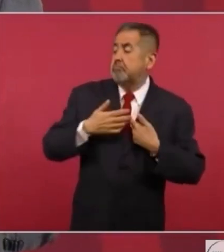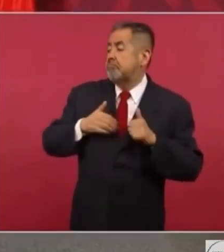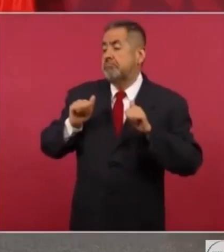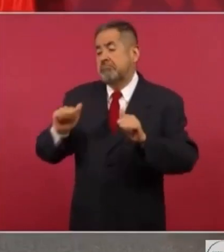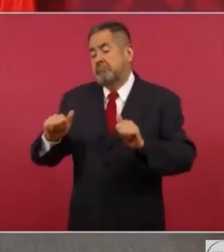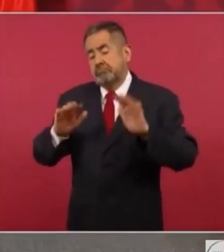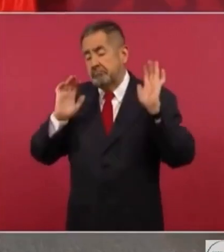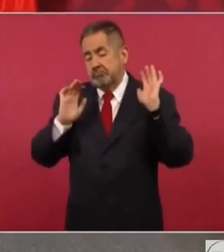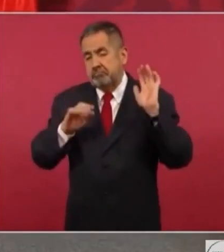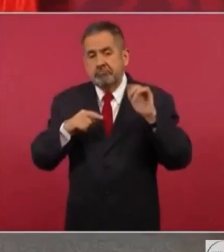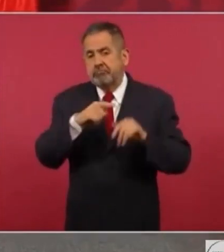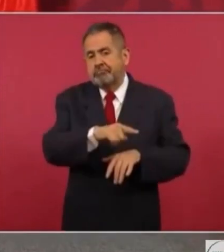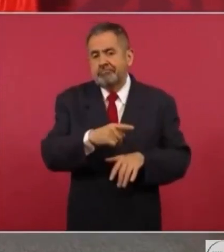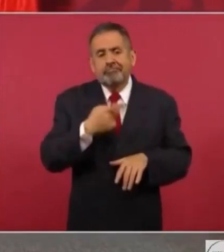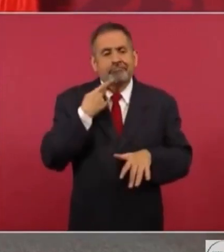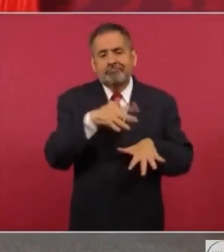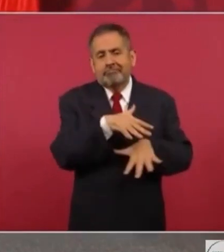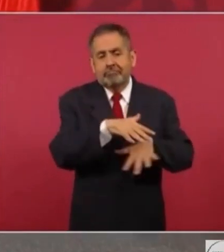legaloides,